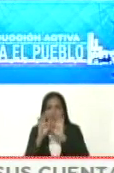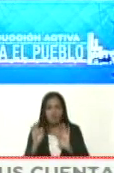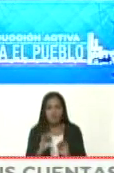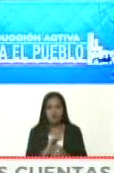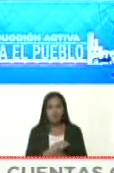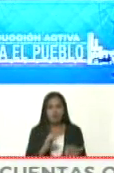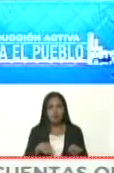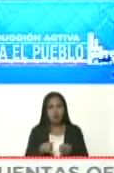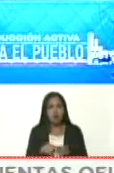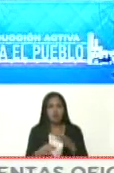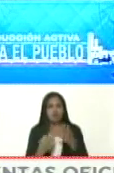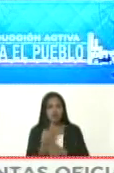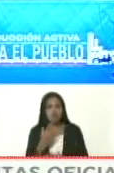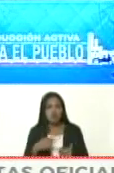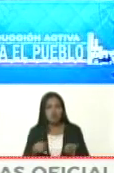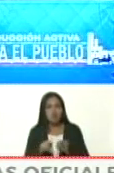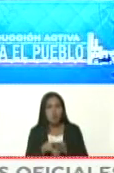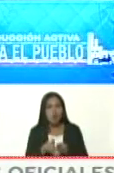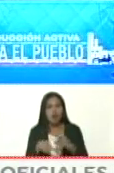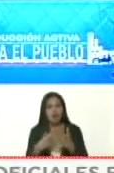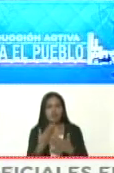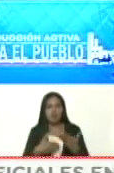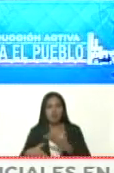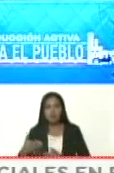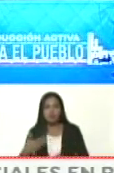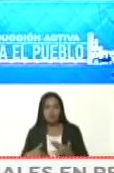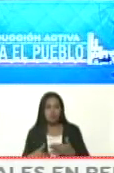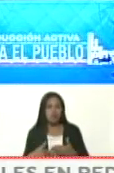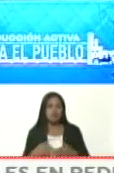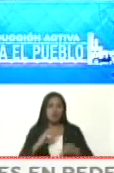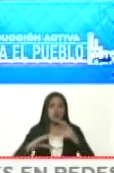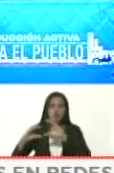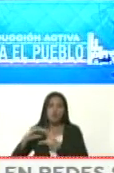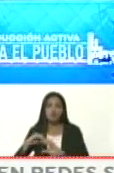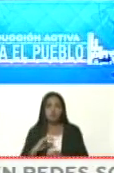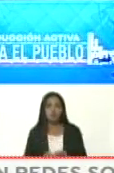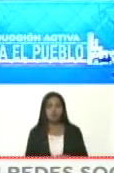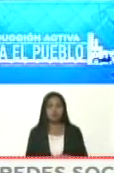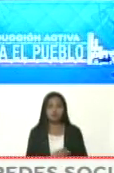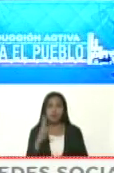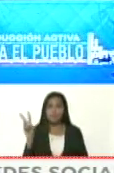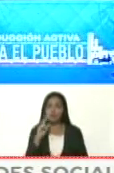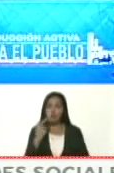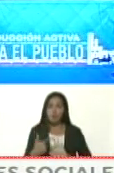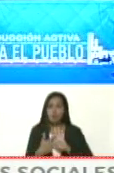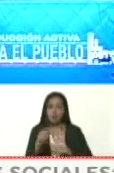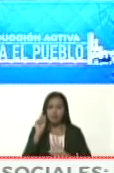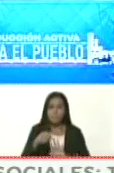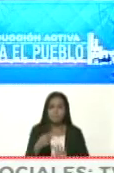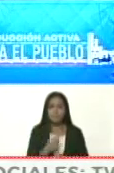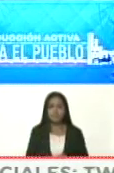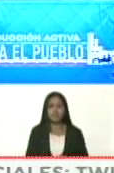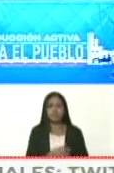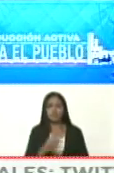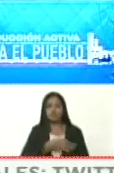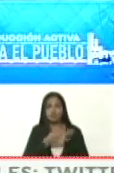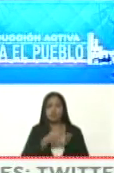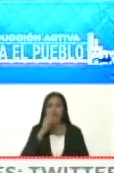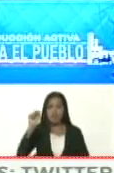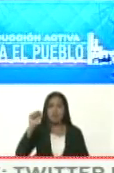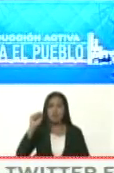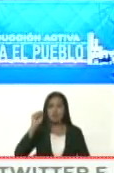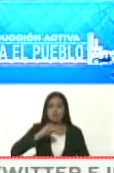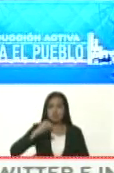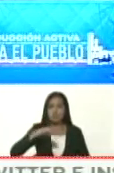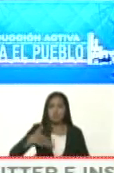el funcionamiento pleno de los servicios de telecomunicaciones, y que Venezuela demuestre que en socialismo